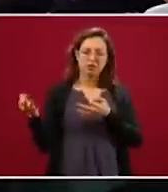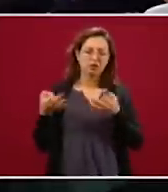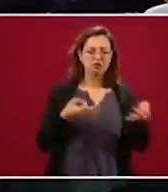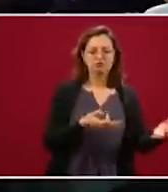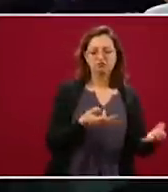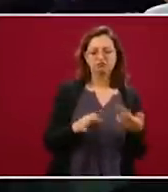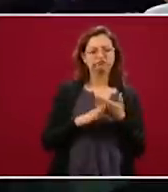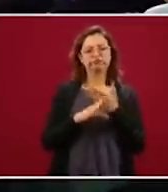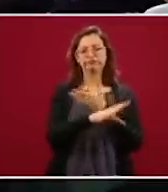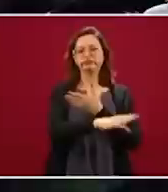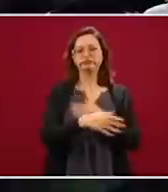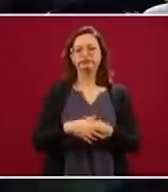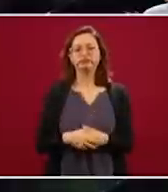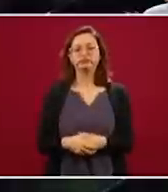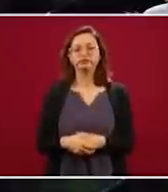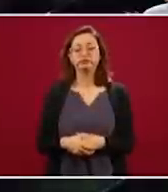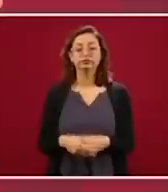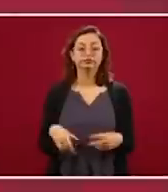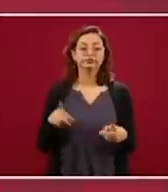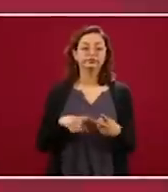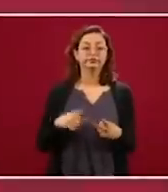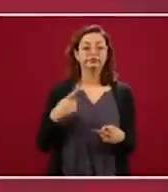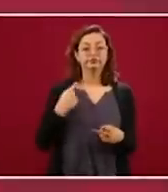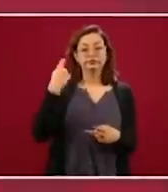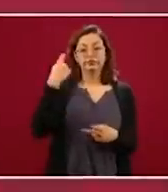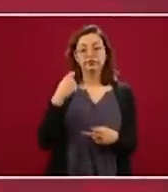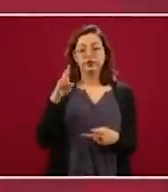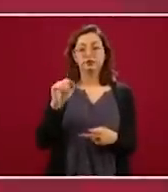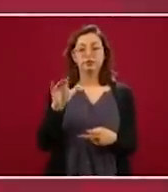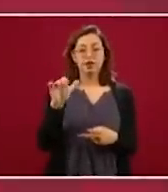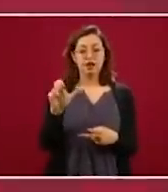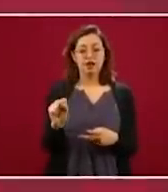drogas. Las becas.